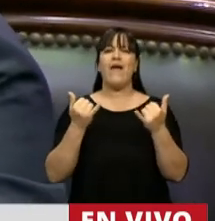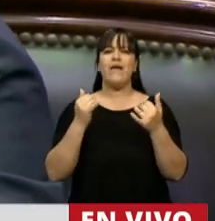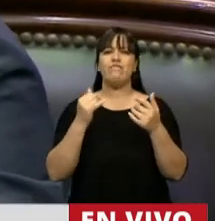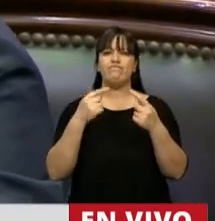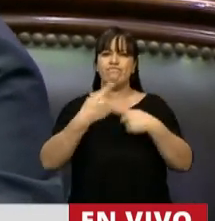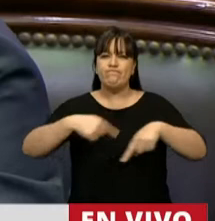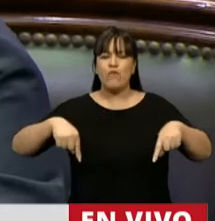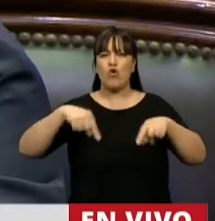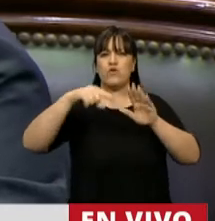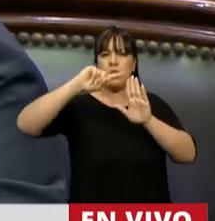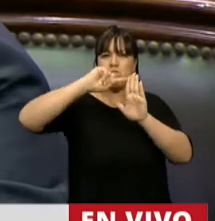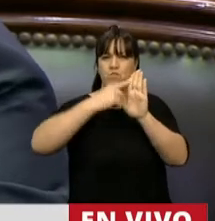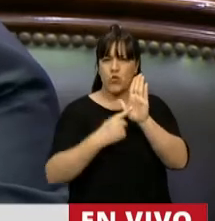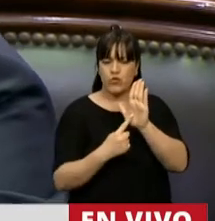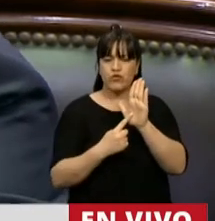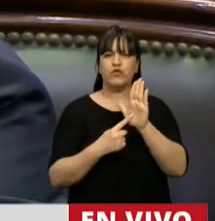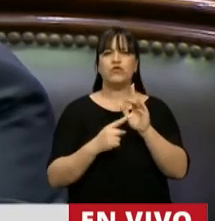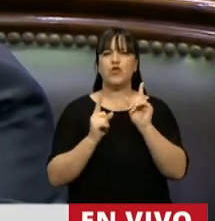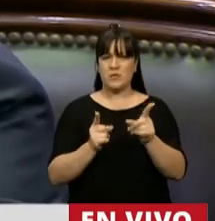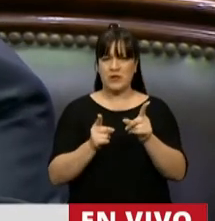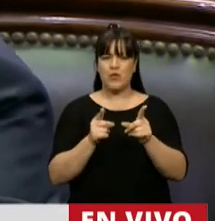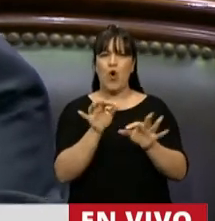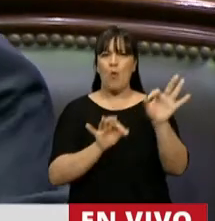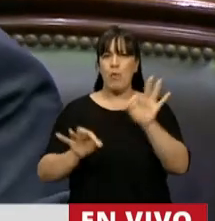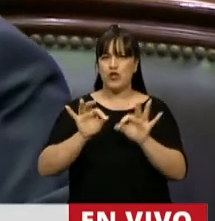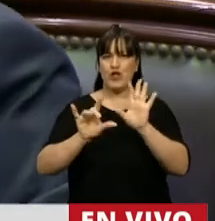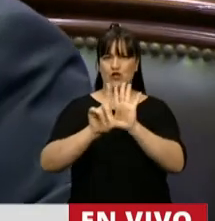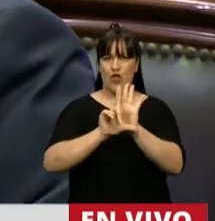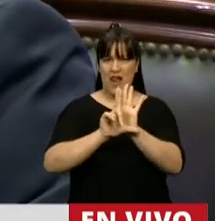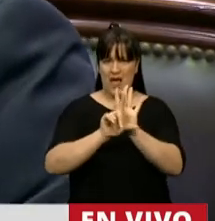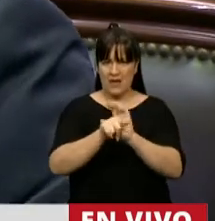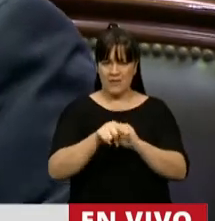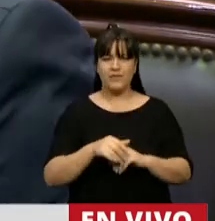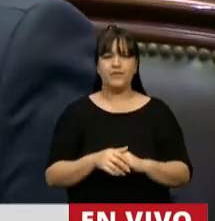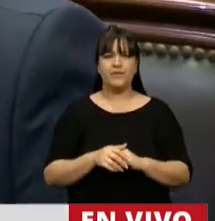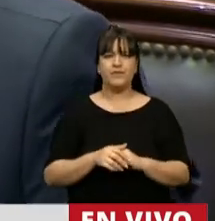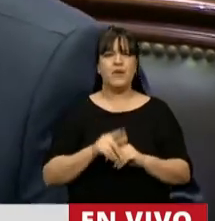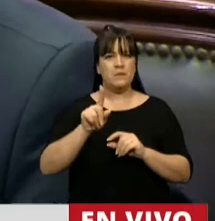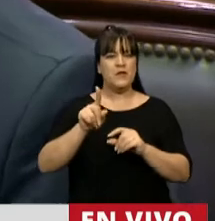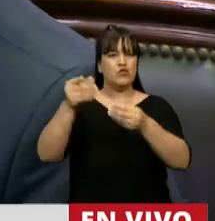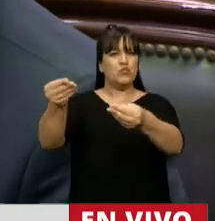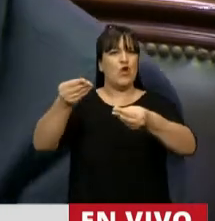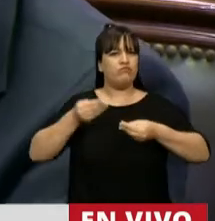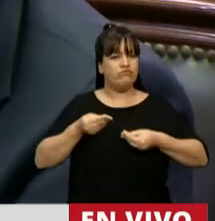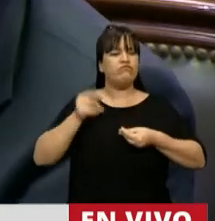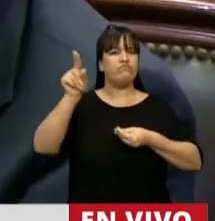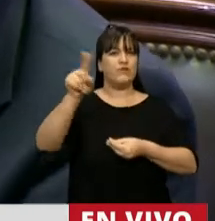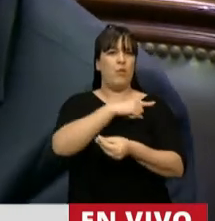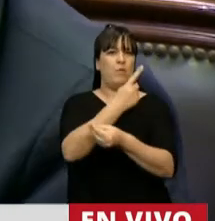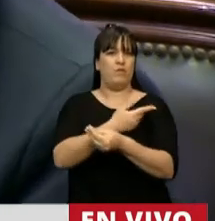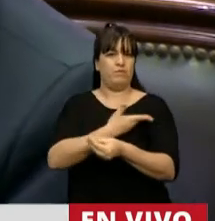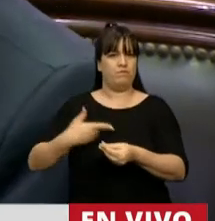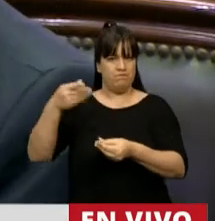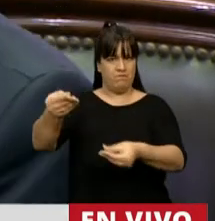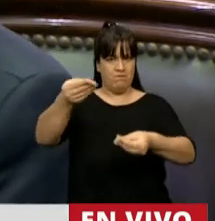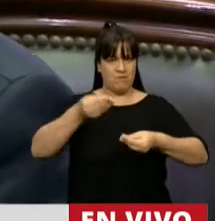consideraciones que tiene este proyecto de ley remitido por el Poder Ejecutivo. Y